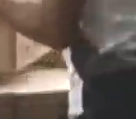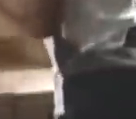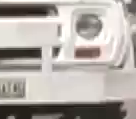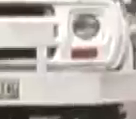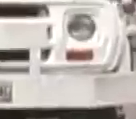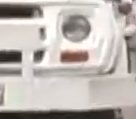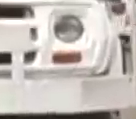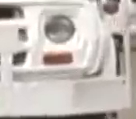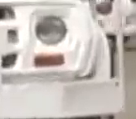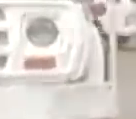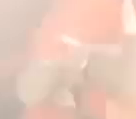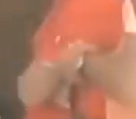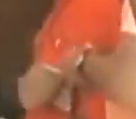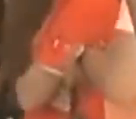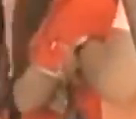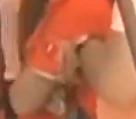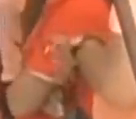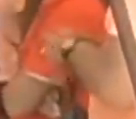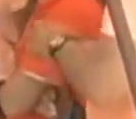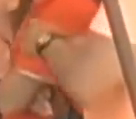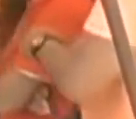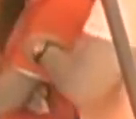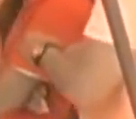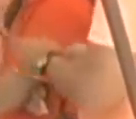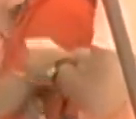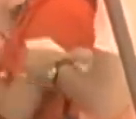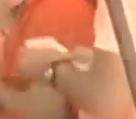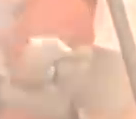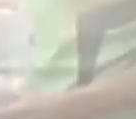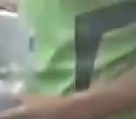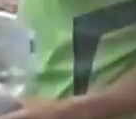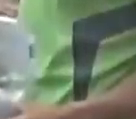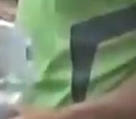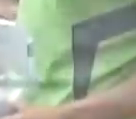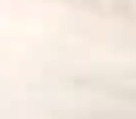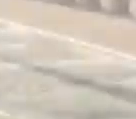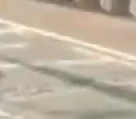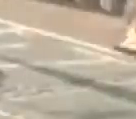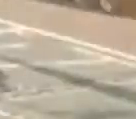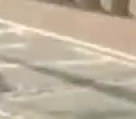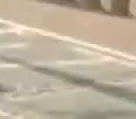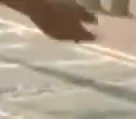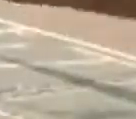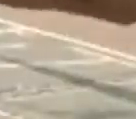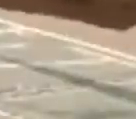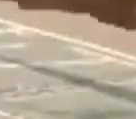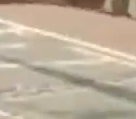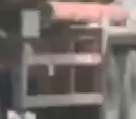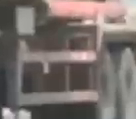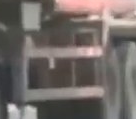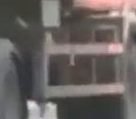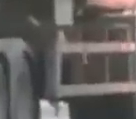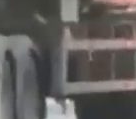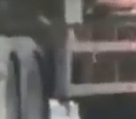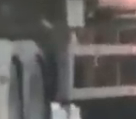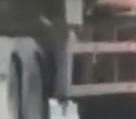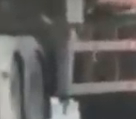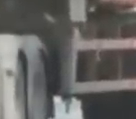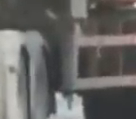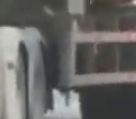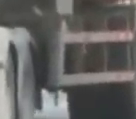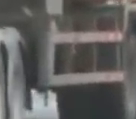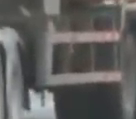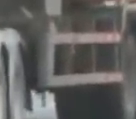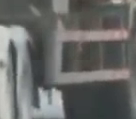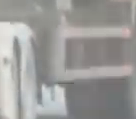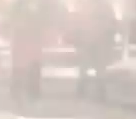comida y apoyo logístico. El pueblo se unió con solidaridad extraordinaria para enfrentar la crisis y